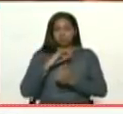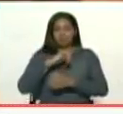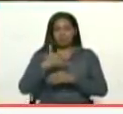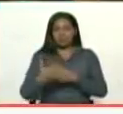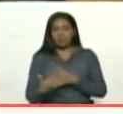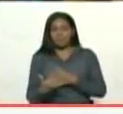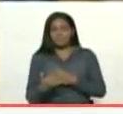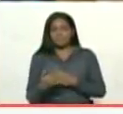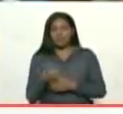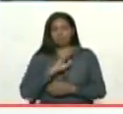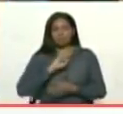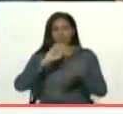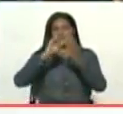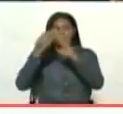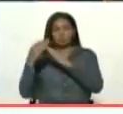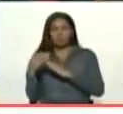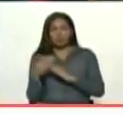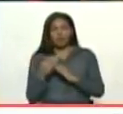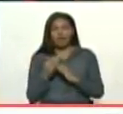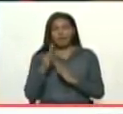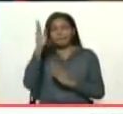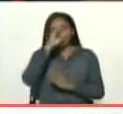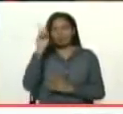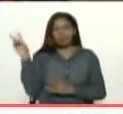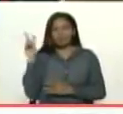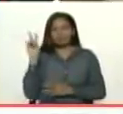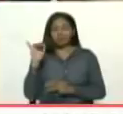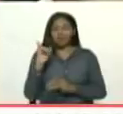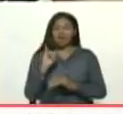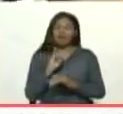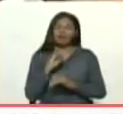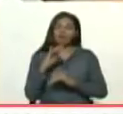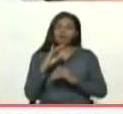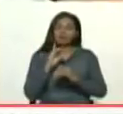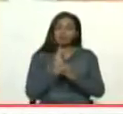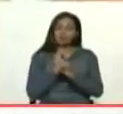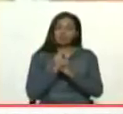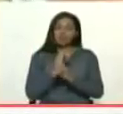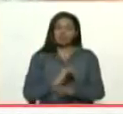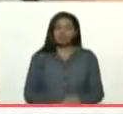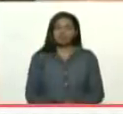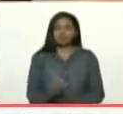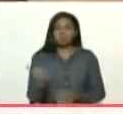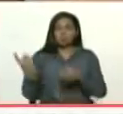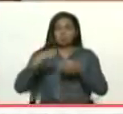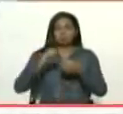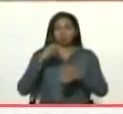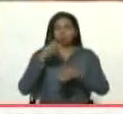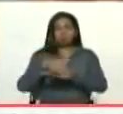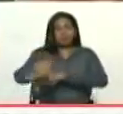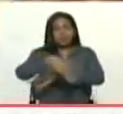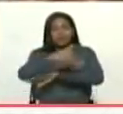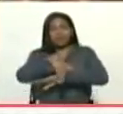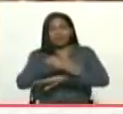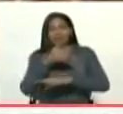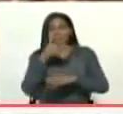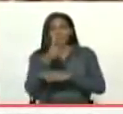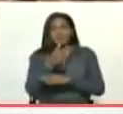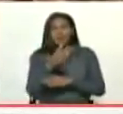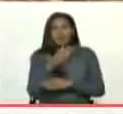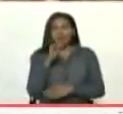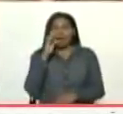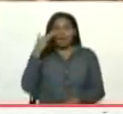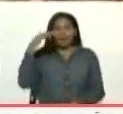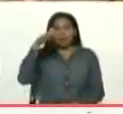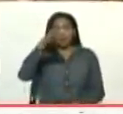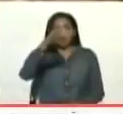Mi Comuna BDB Digital. 500 jóvenes de Chamba Juvenil que se vayan a las calles, que se van a los barrios, que se van a